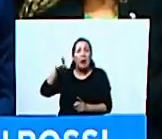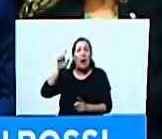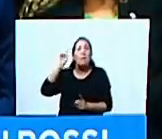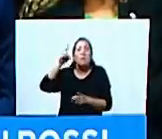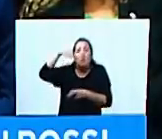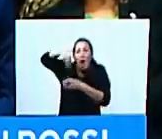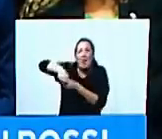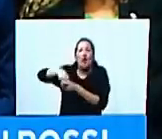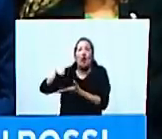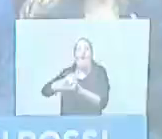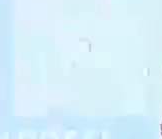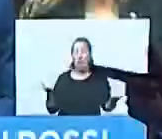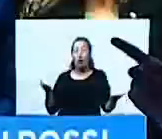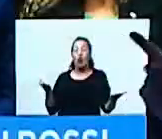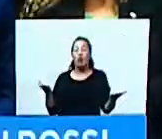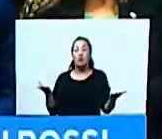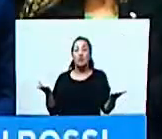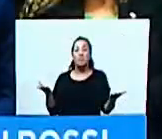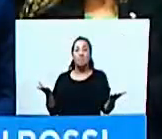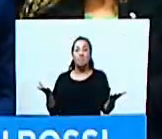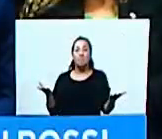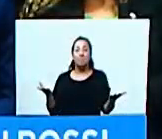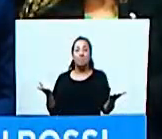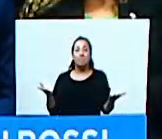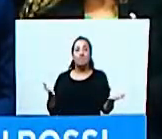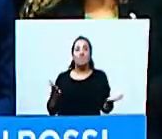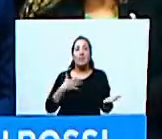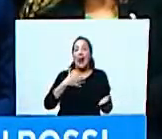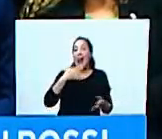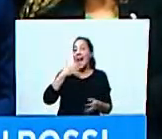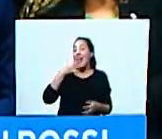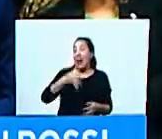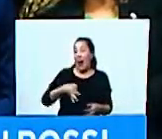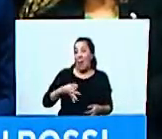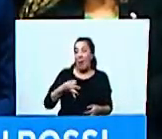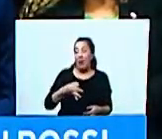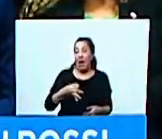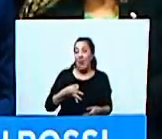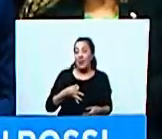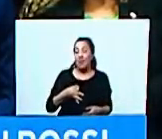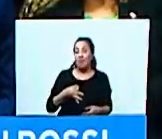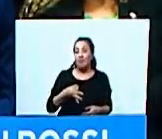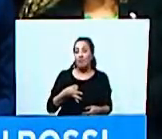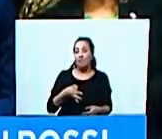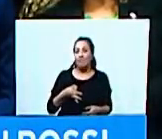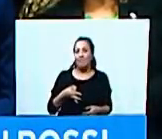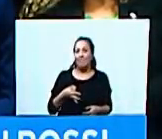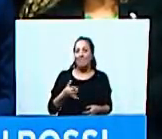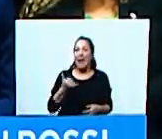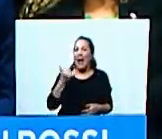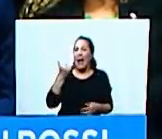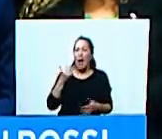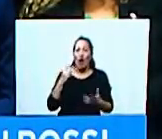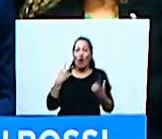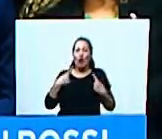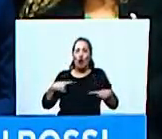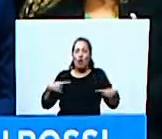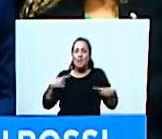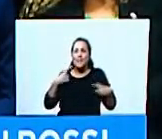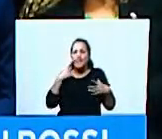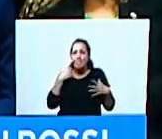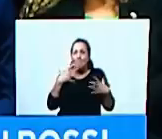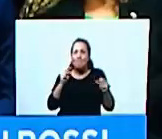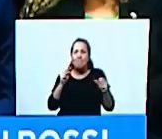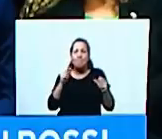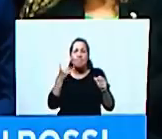oficinas de Patricia Bullrich. La verdad es que todo tiene que ver con todo. Algo nos tendrán